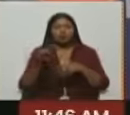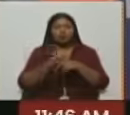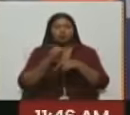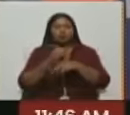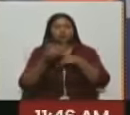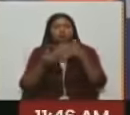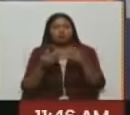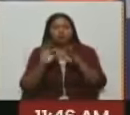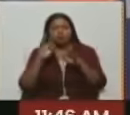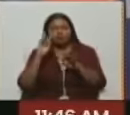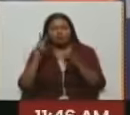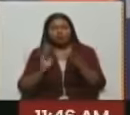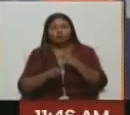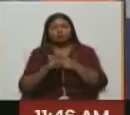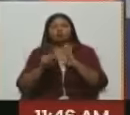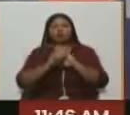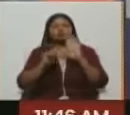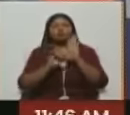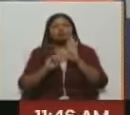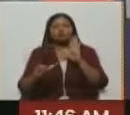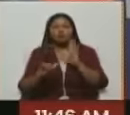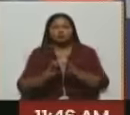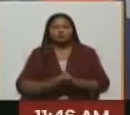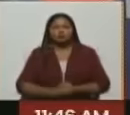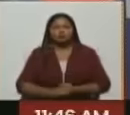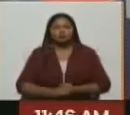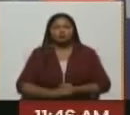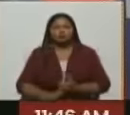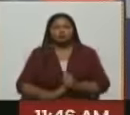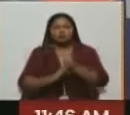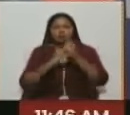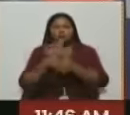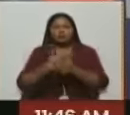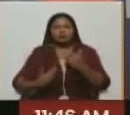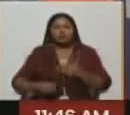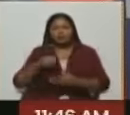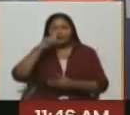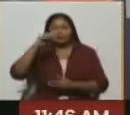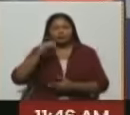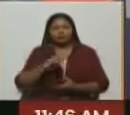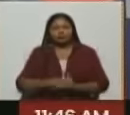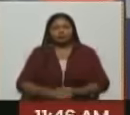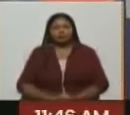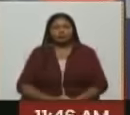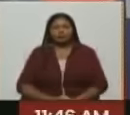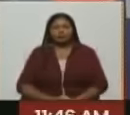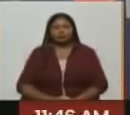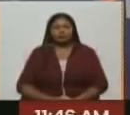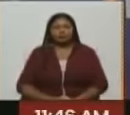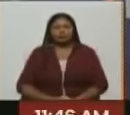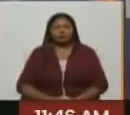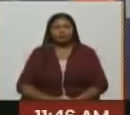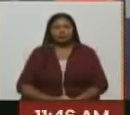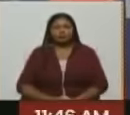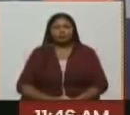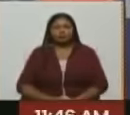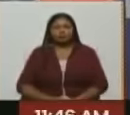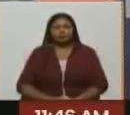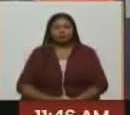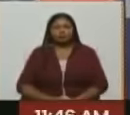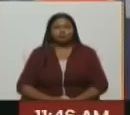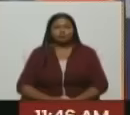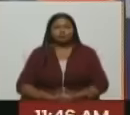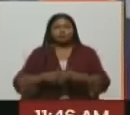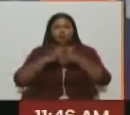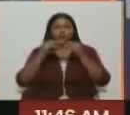legítimamente constituido, presidido por el jefe de Estado Nicolás Maduro Moros. Toda esa